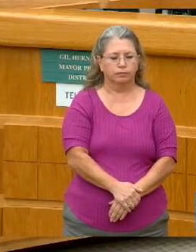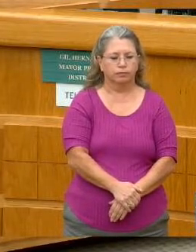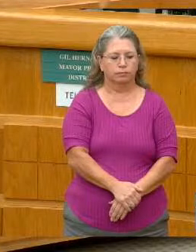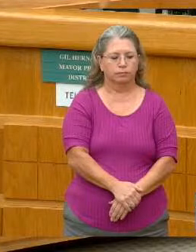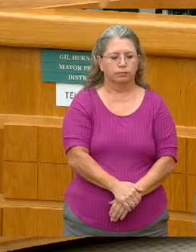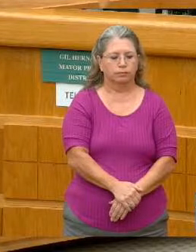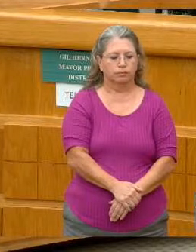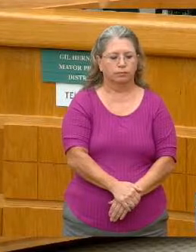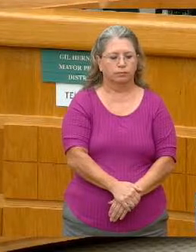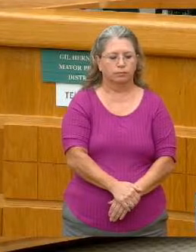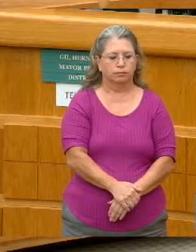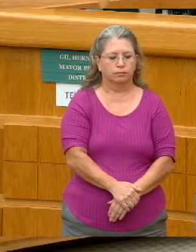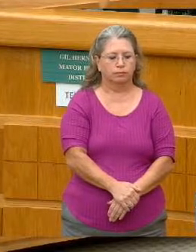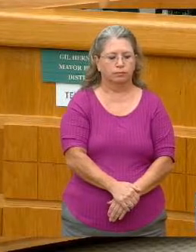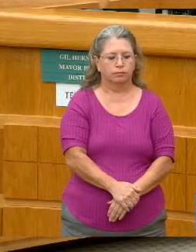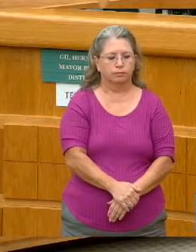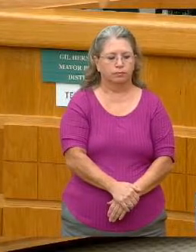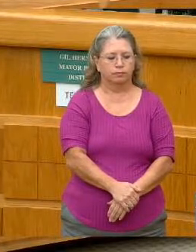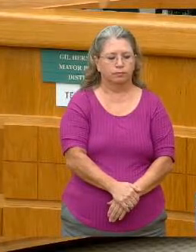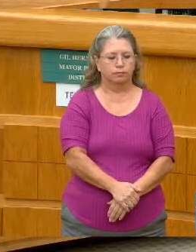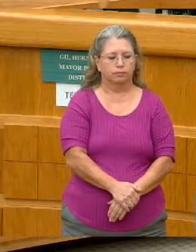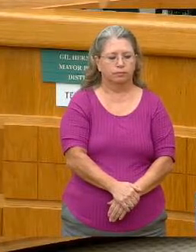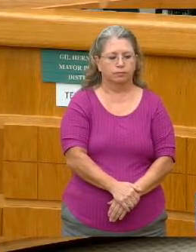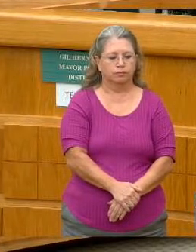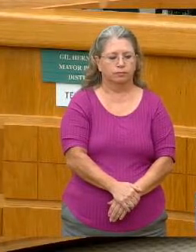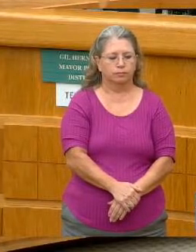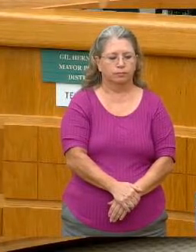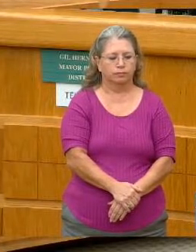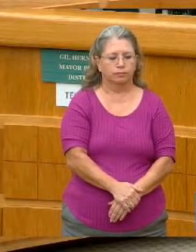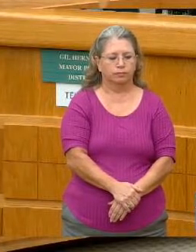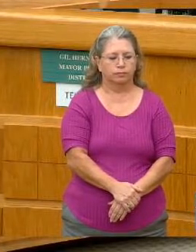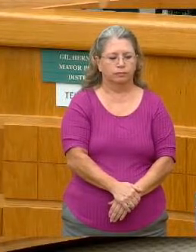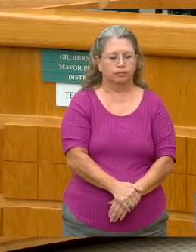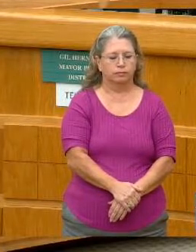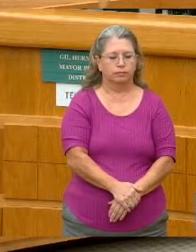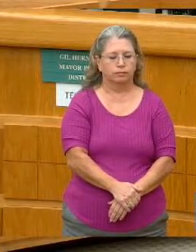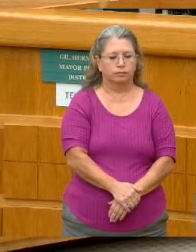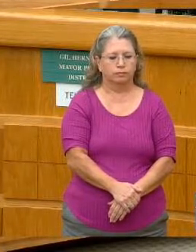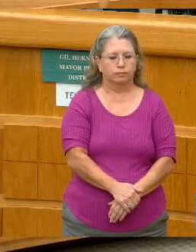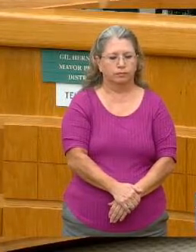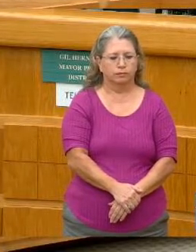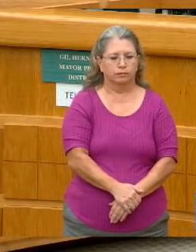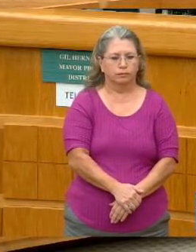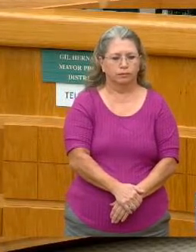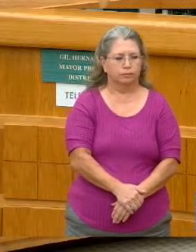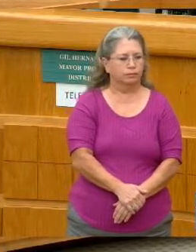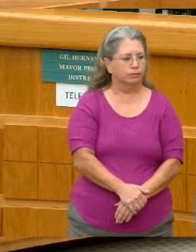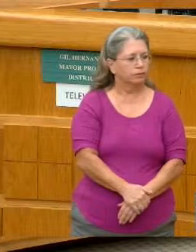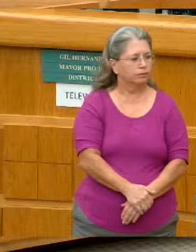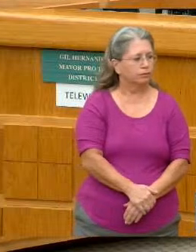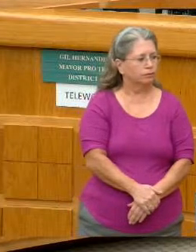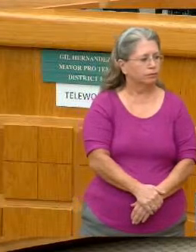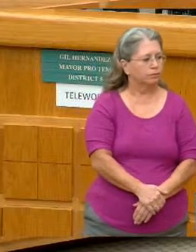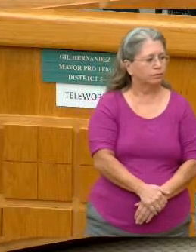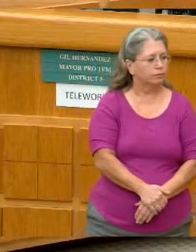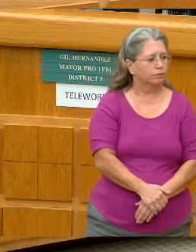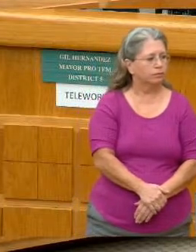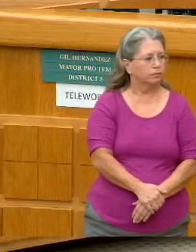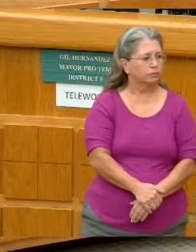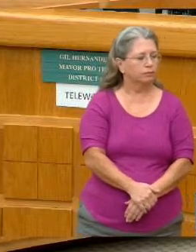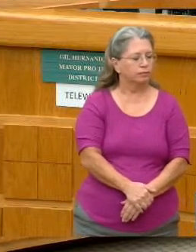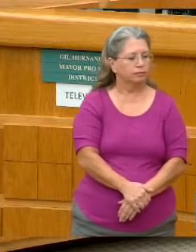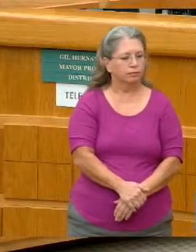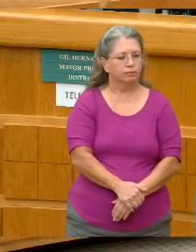personas, este ha aumentado. El estudio con teléfonos celulares indica que durante los fines de semana los encuentros entre personas ha sido